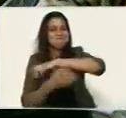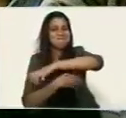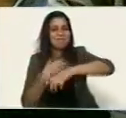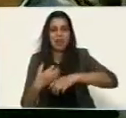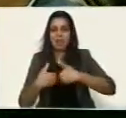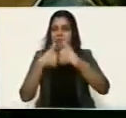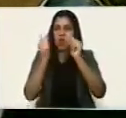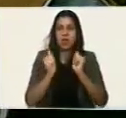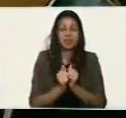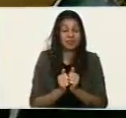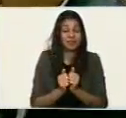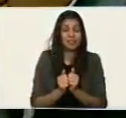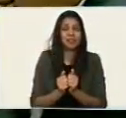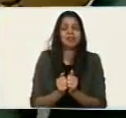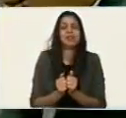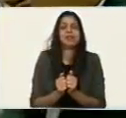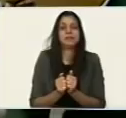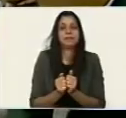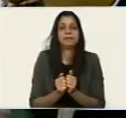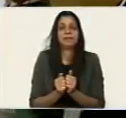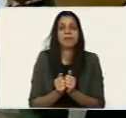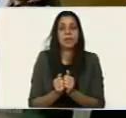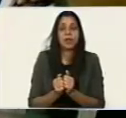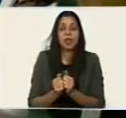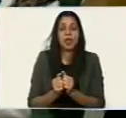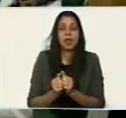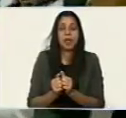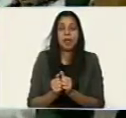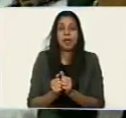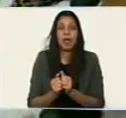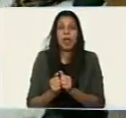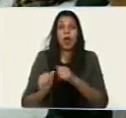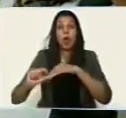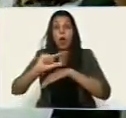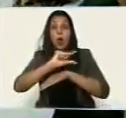No le han dado pero ni una oportunidad. Y comenzó a debilitarse el Estado.